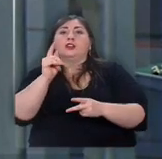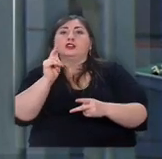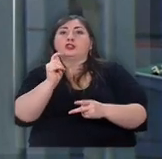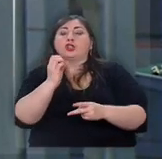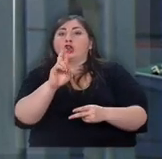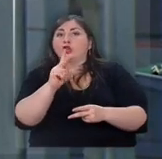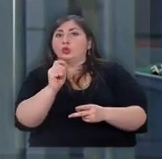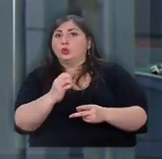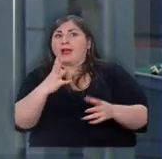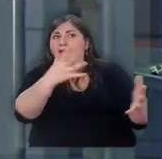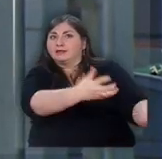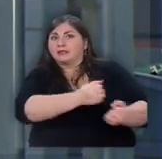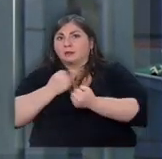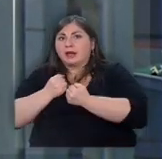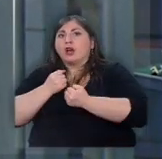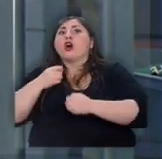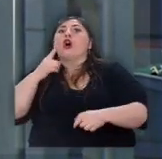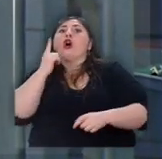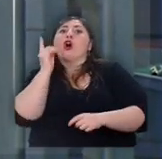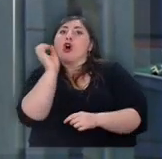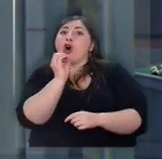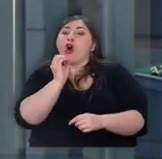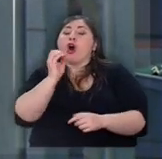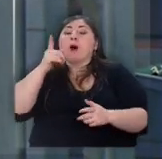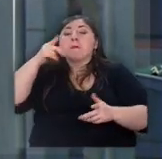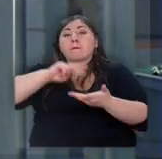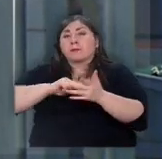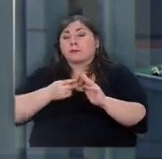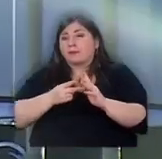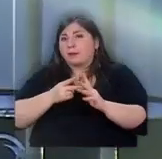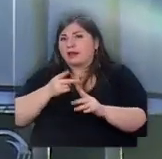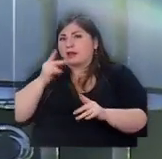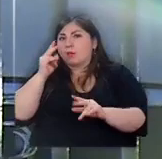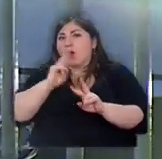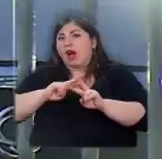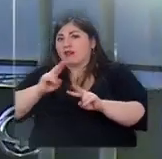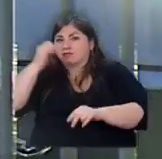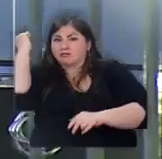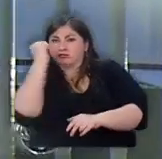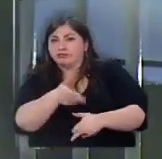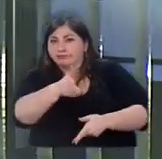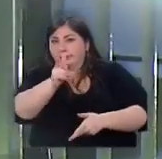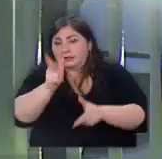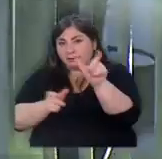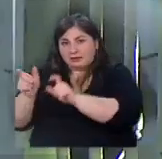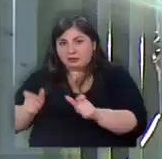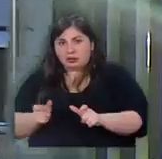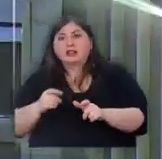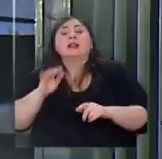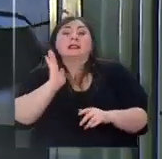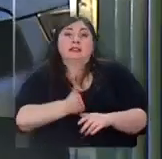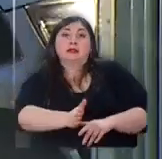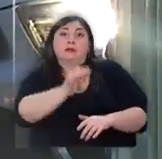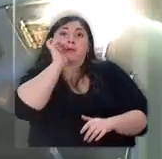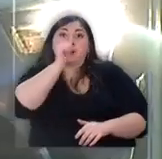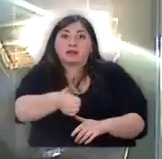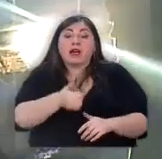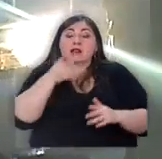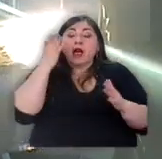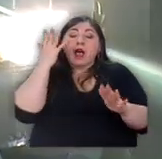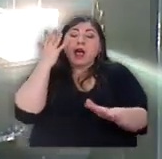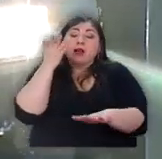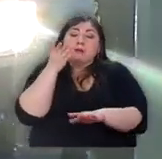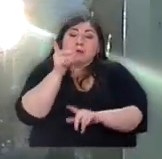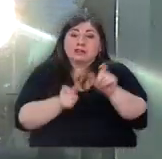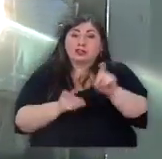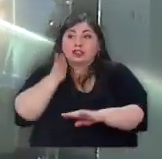o crímenes de lesa humanidad. Seguirá entonces el procedimiento hasta mañana para que los internos puedan volver hasta sus hogares